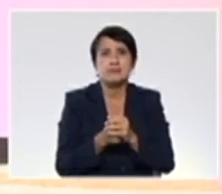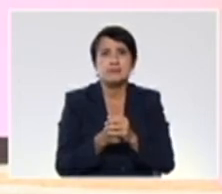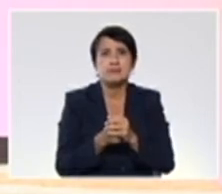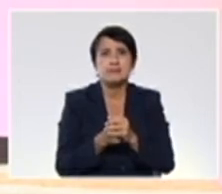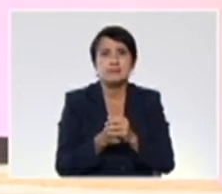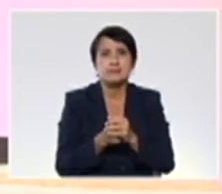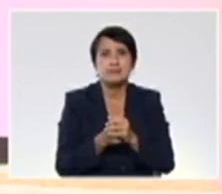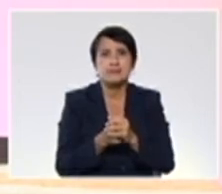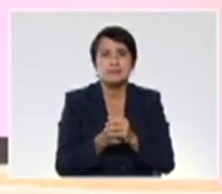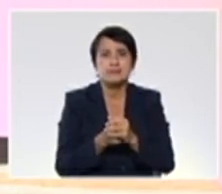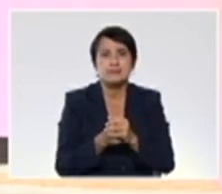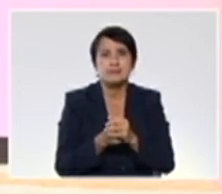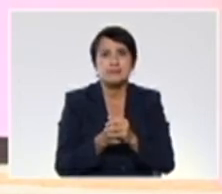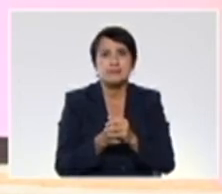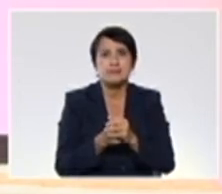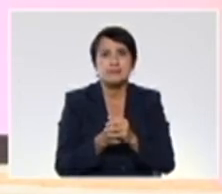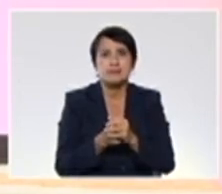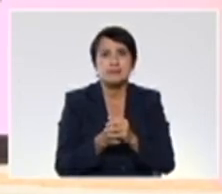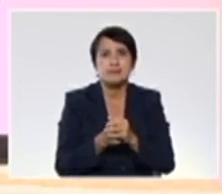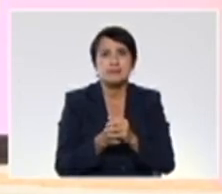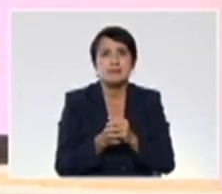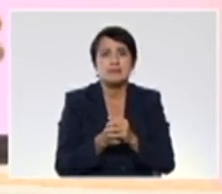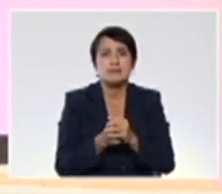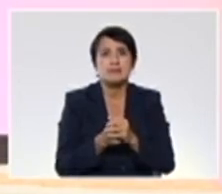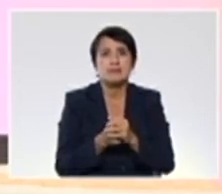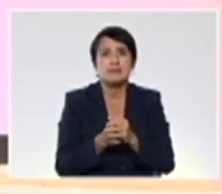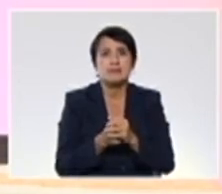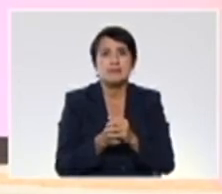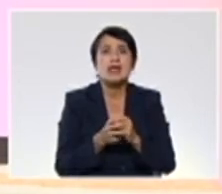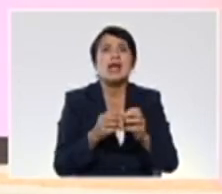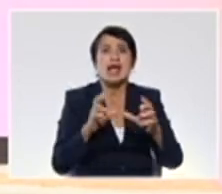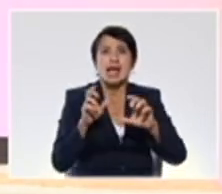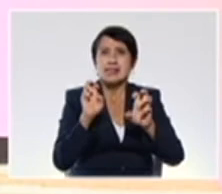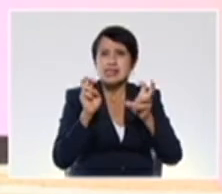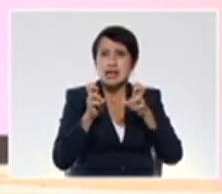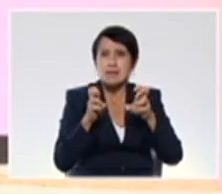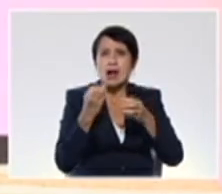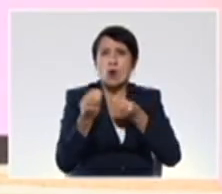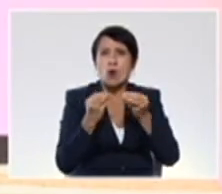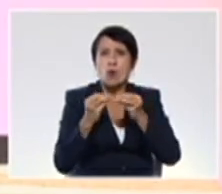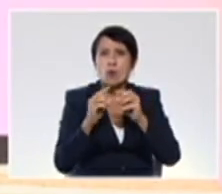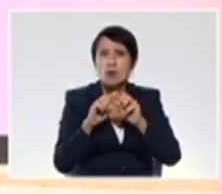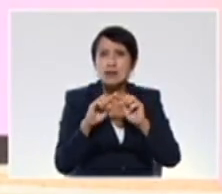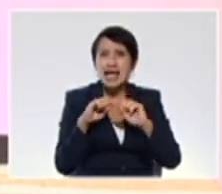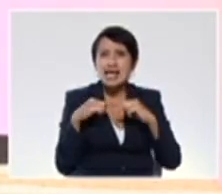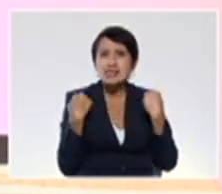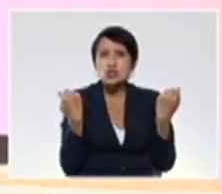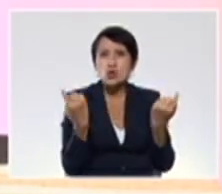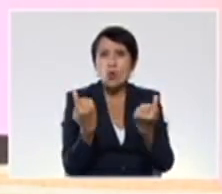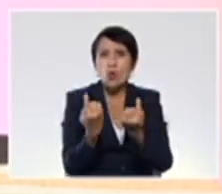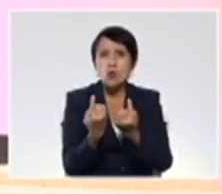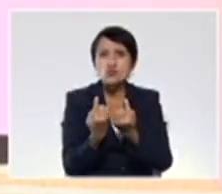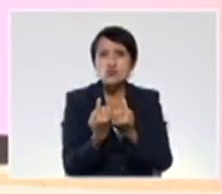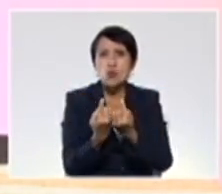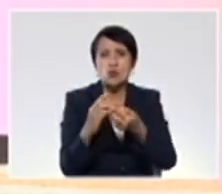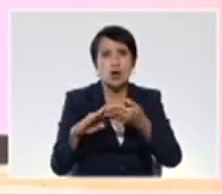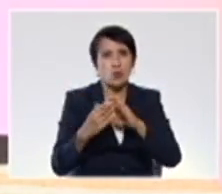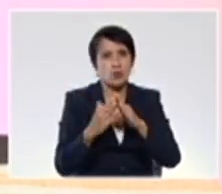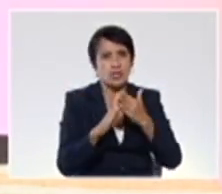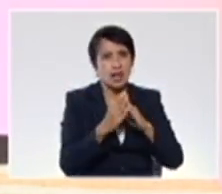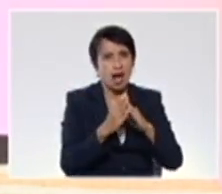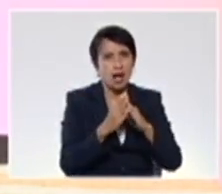Este tema tiene que ver con nuestro entorno comunitario, nuestras relaciones,